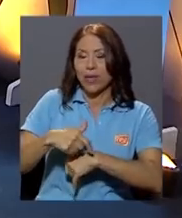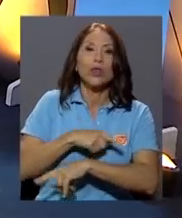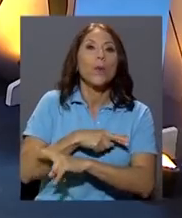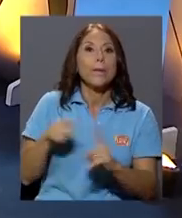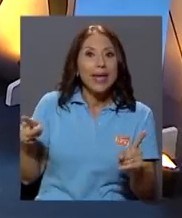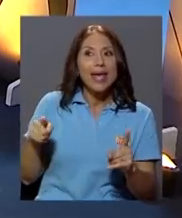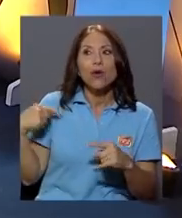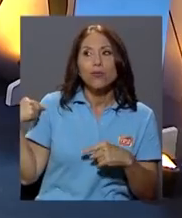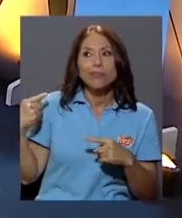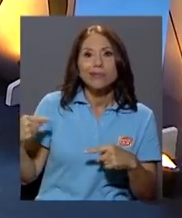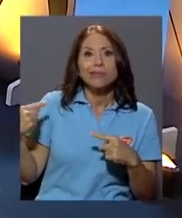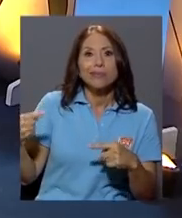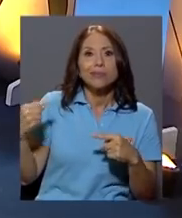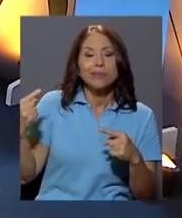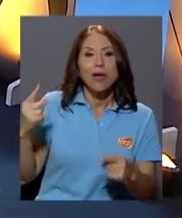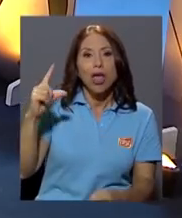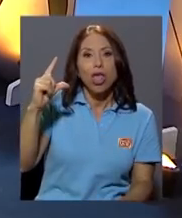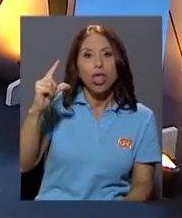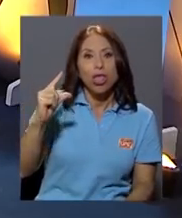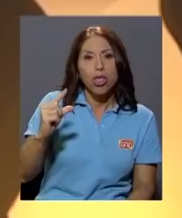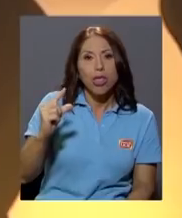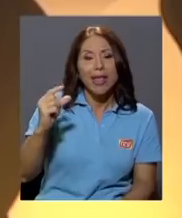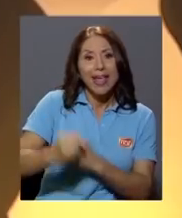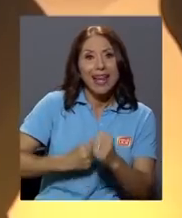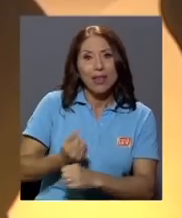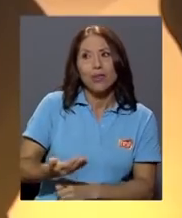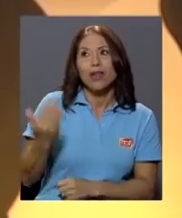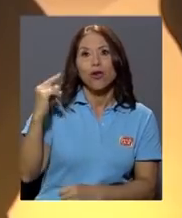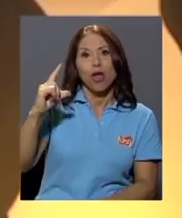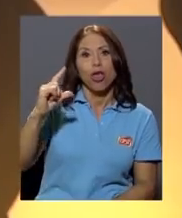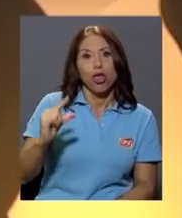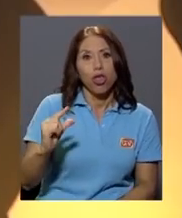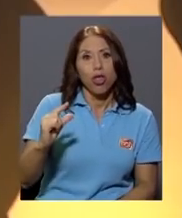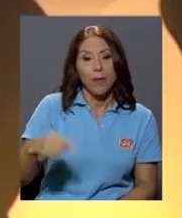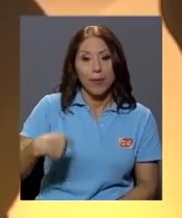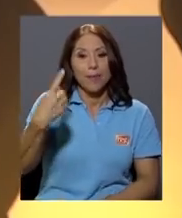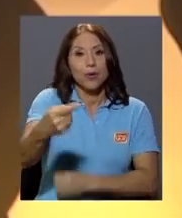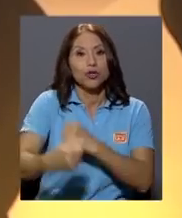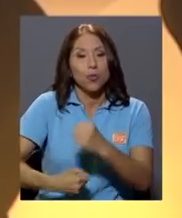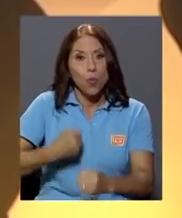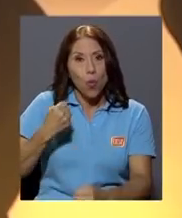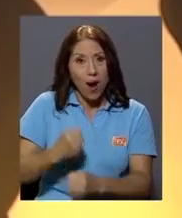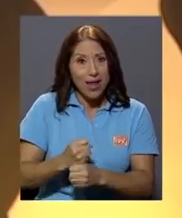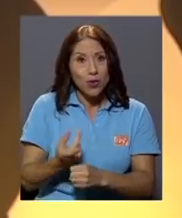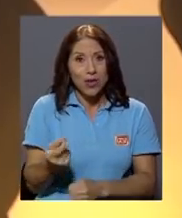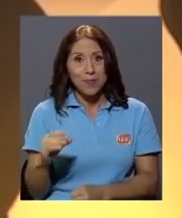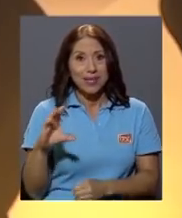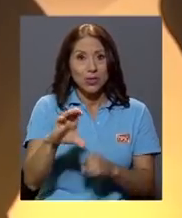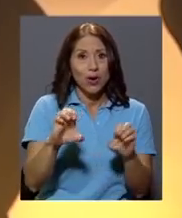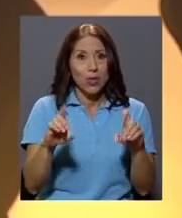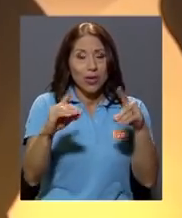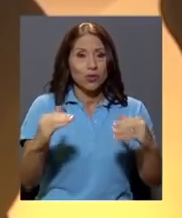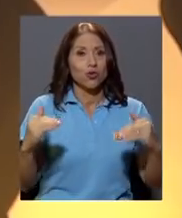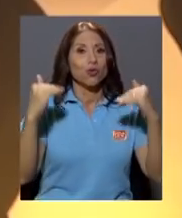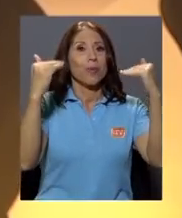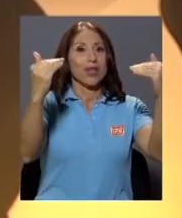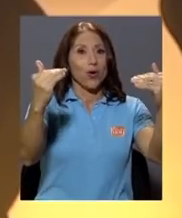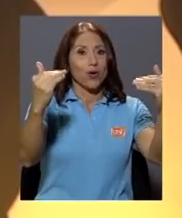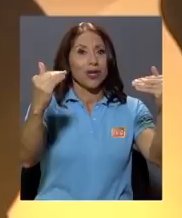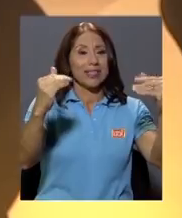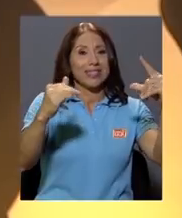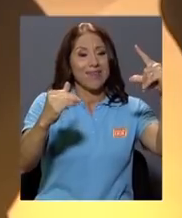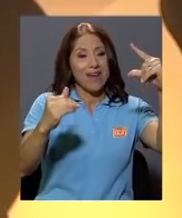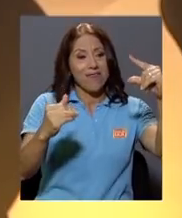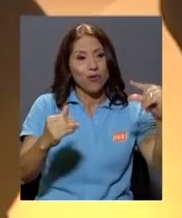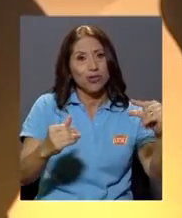se ha venido reduciendo el año anterior, y para el 2019 se va a reducir la inversión en educación superior respecto